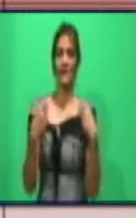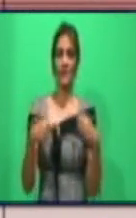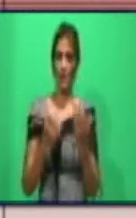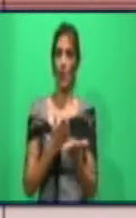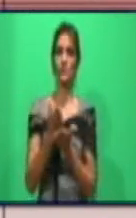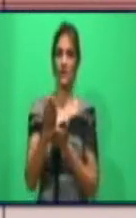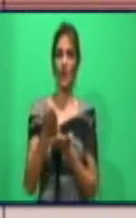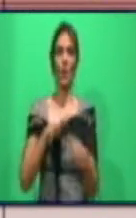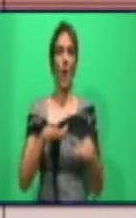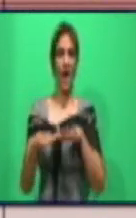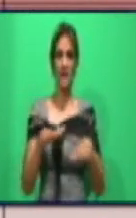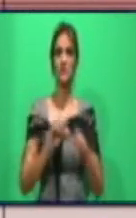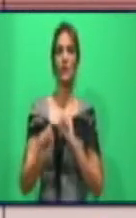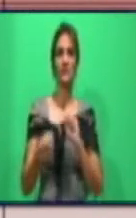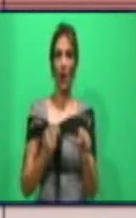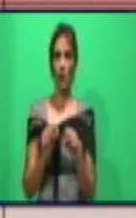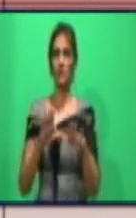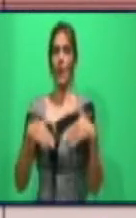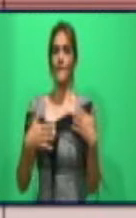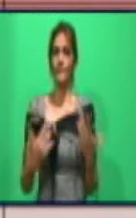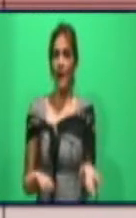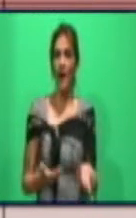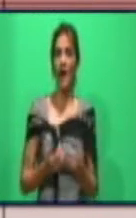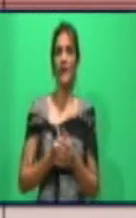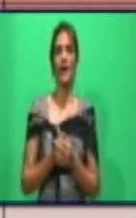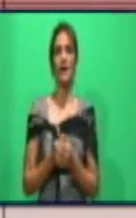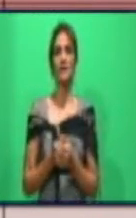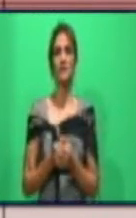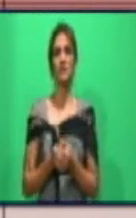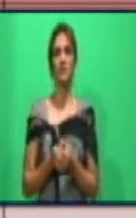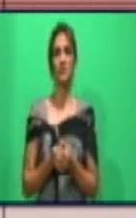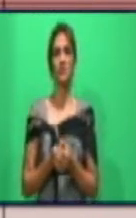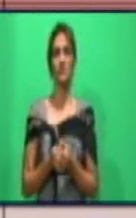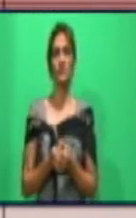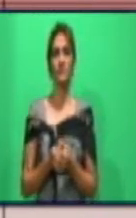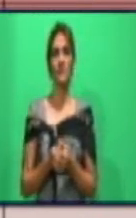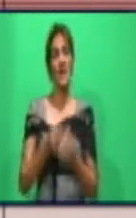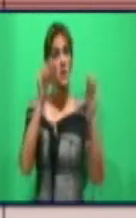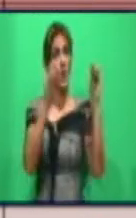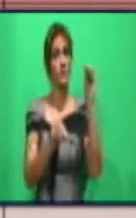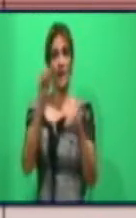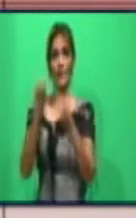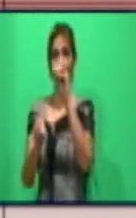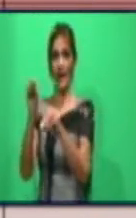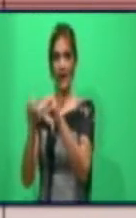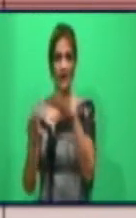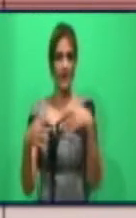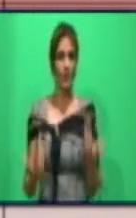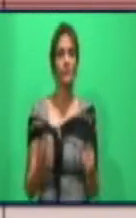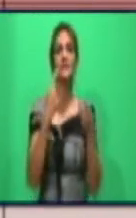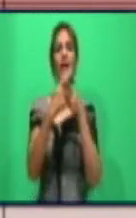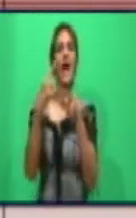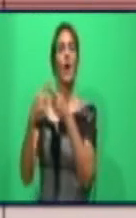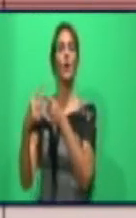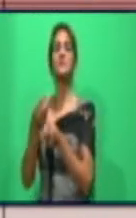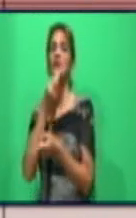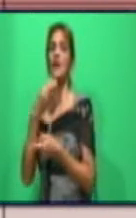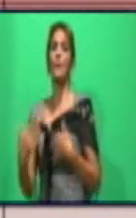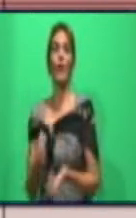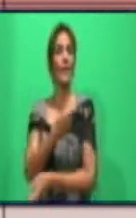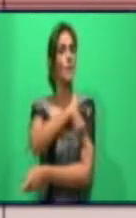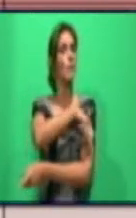para lo cual le llamaremos al combate de las cosas en las que puede cooperar la